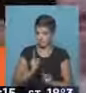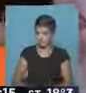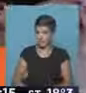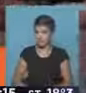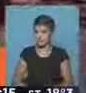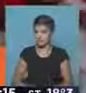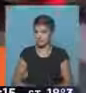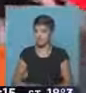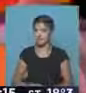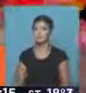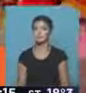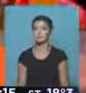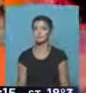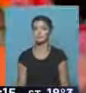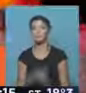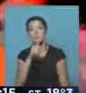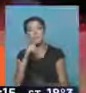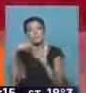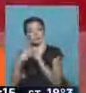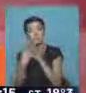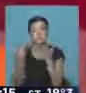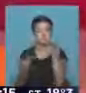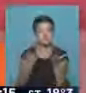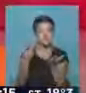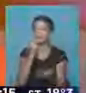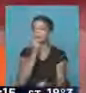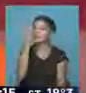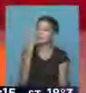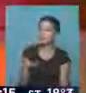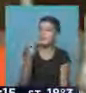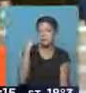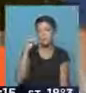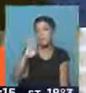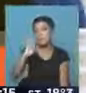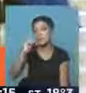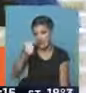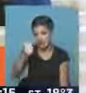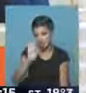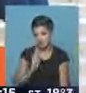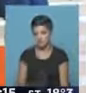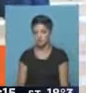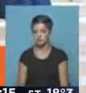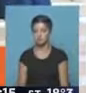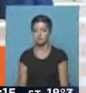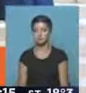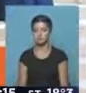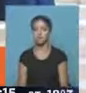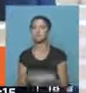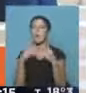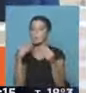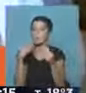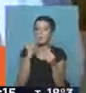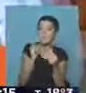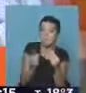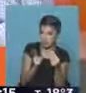una deriva peligrosa de Mélenchon, suponiendo que llegara al poder, porque, como se